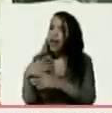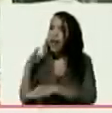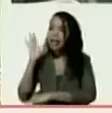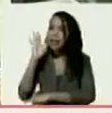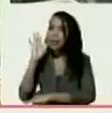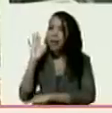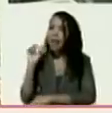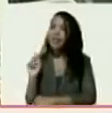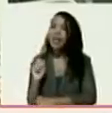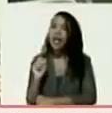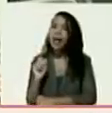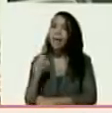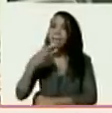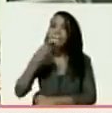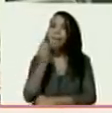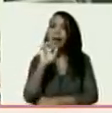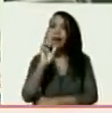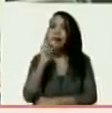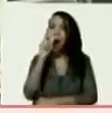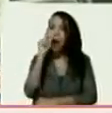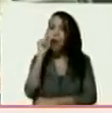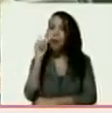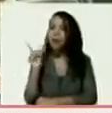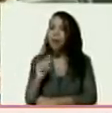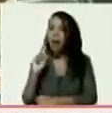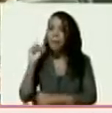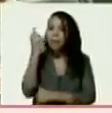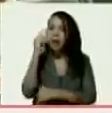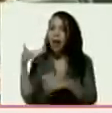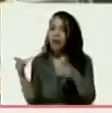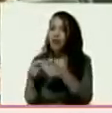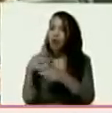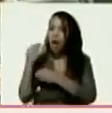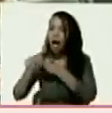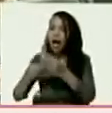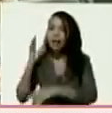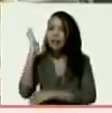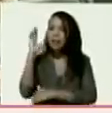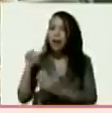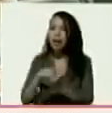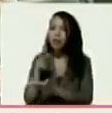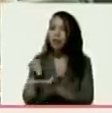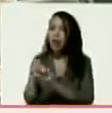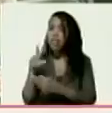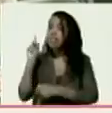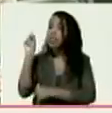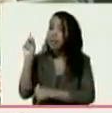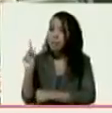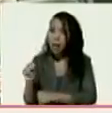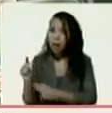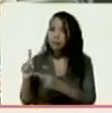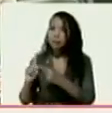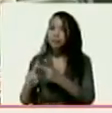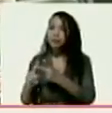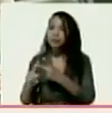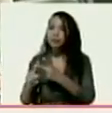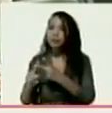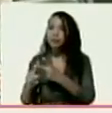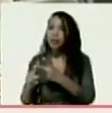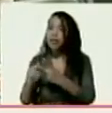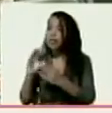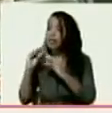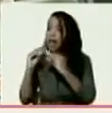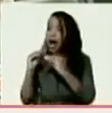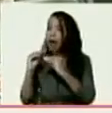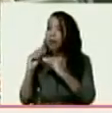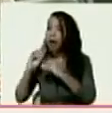Parra. Quisiera saber cuándo se va a realizar la primera reunión con la Asamblea Nacional. También se habla por parte de Juan